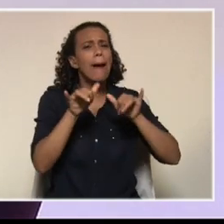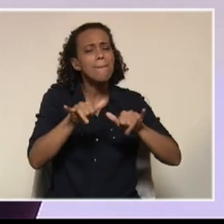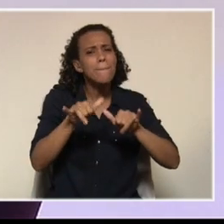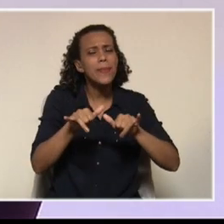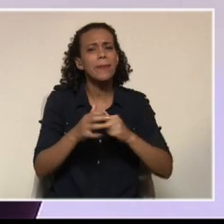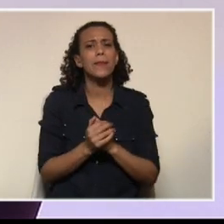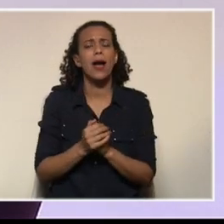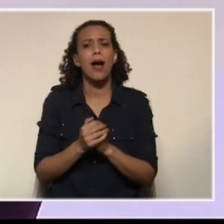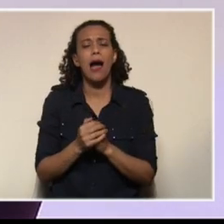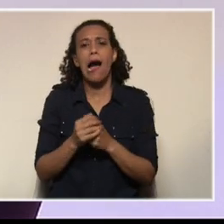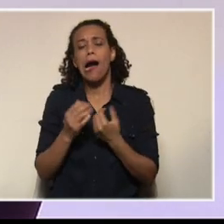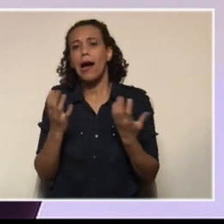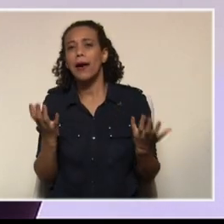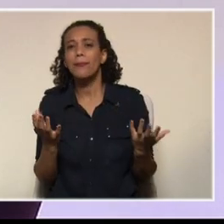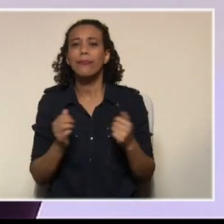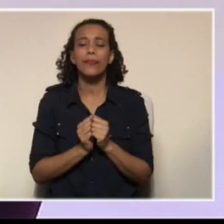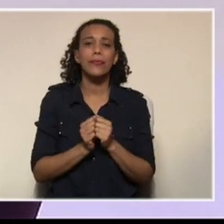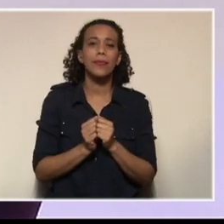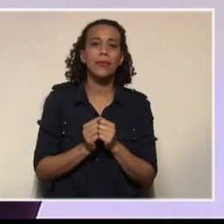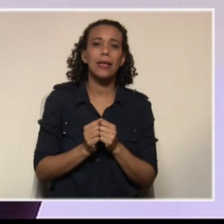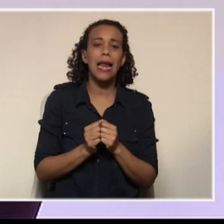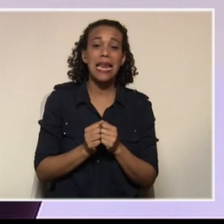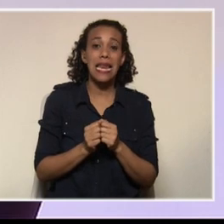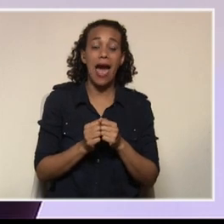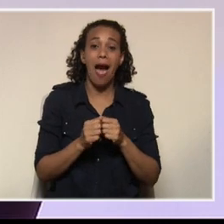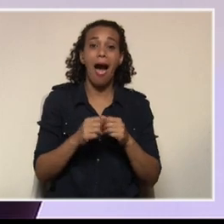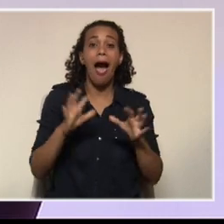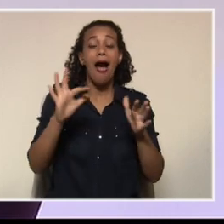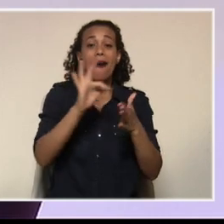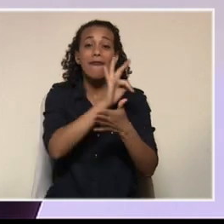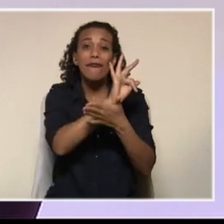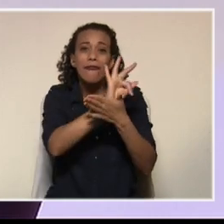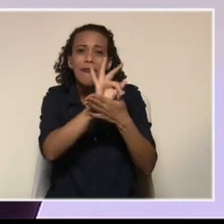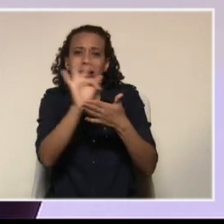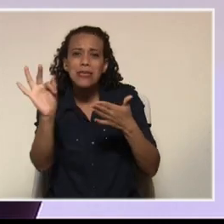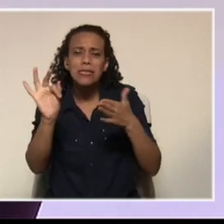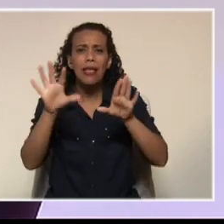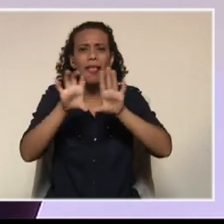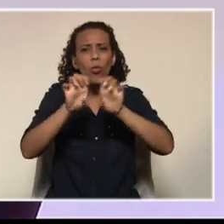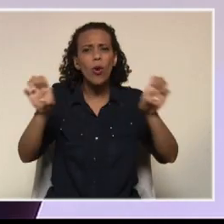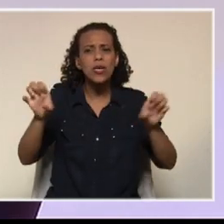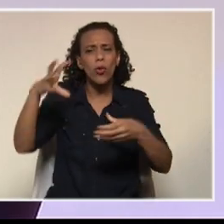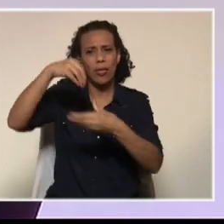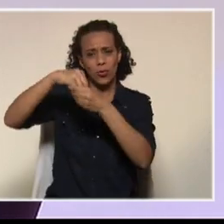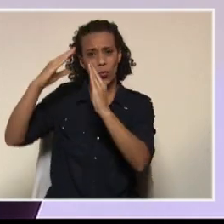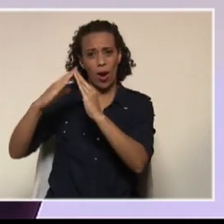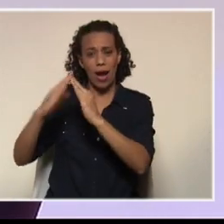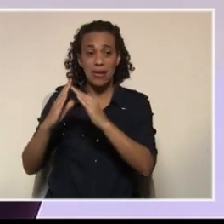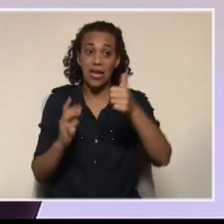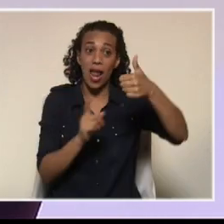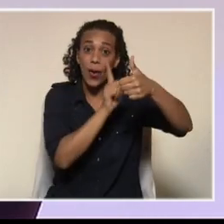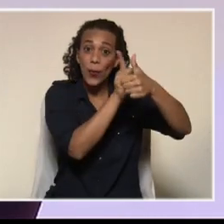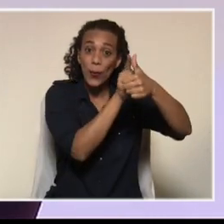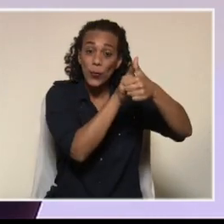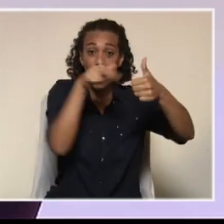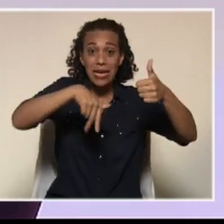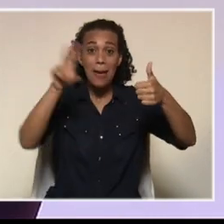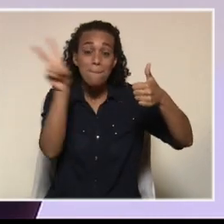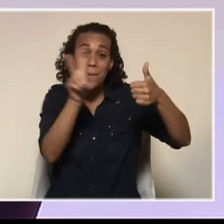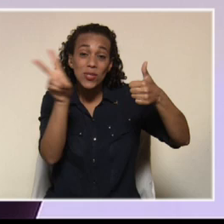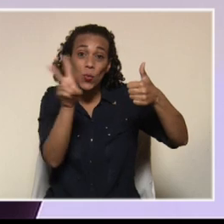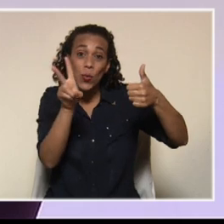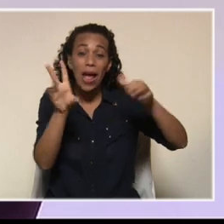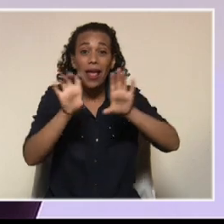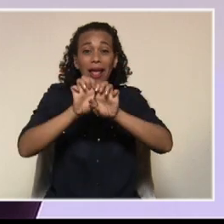que son las fases de la educación a distancia. Como fase número 1 tenemos en Venezuela